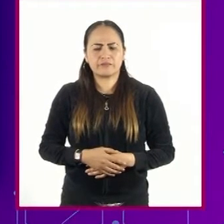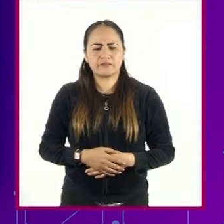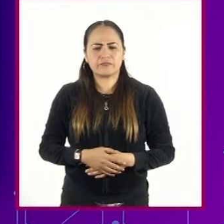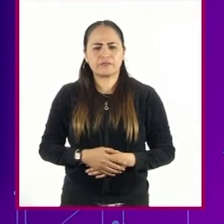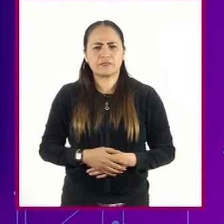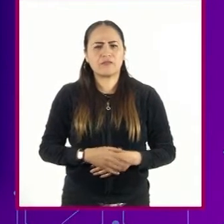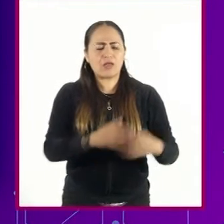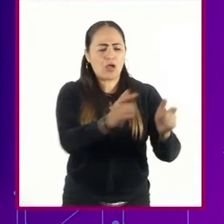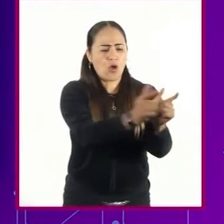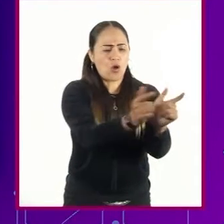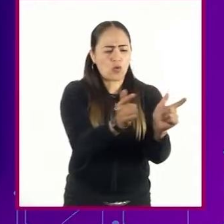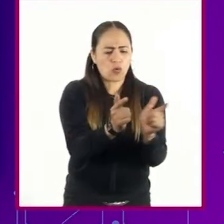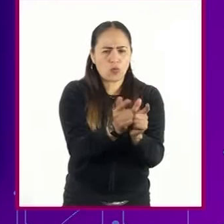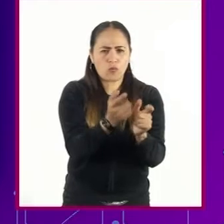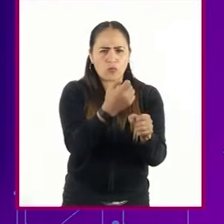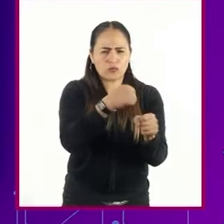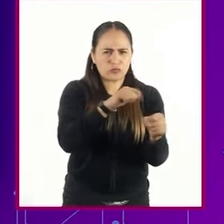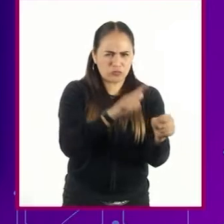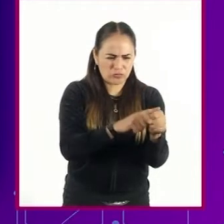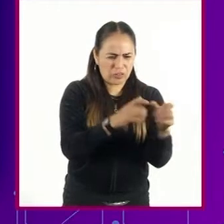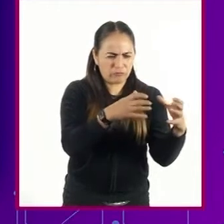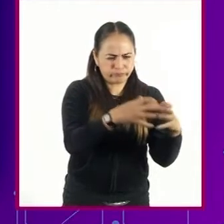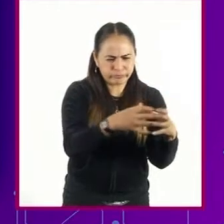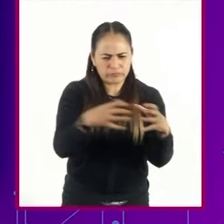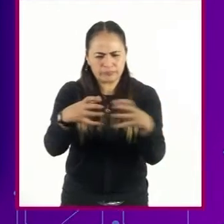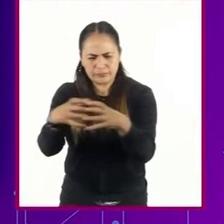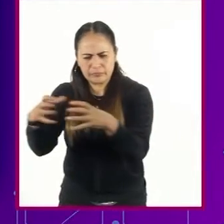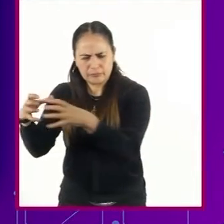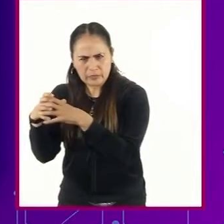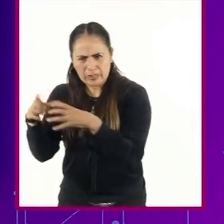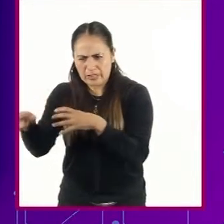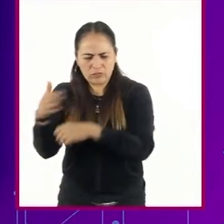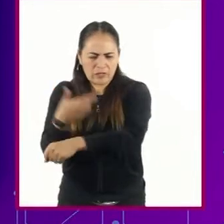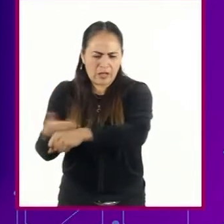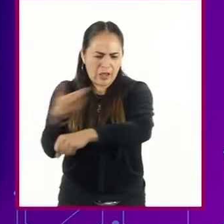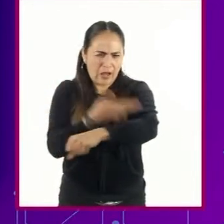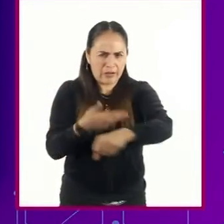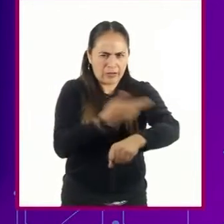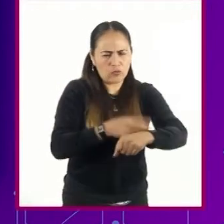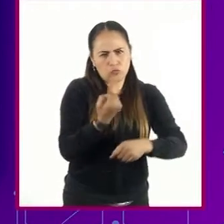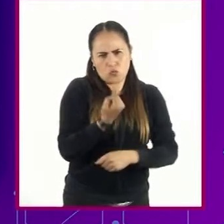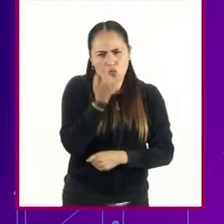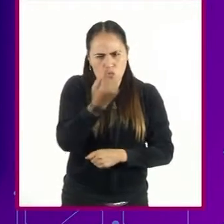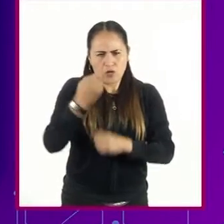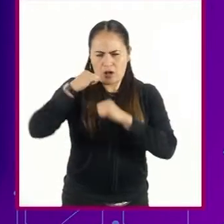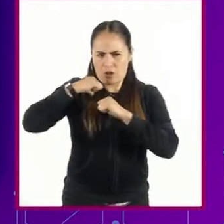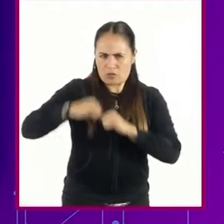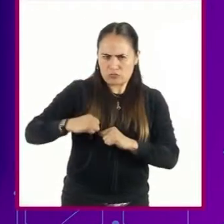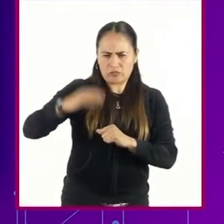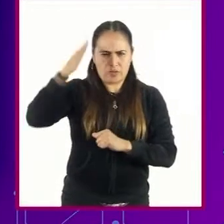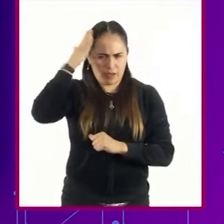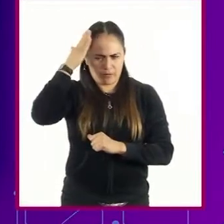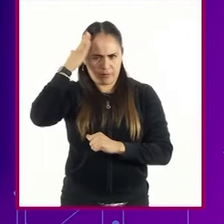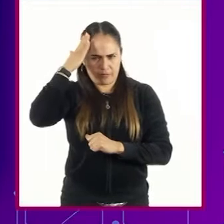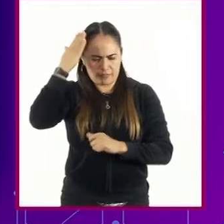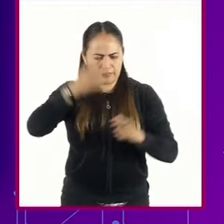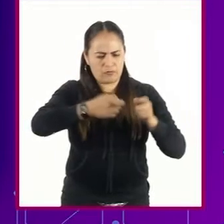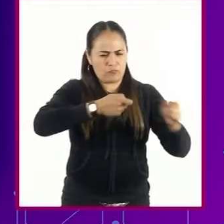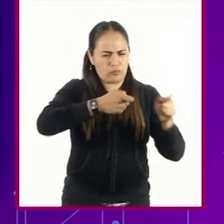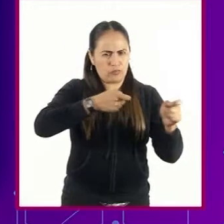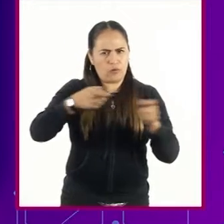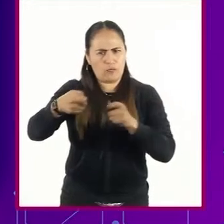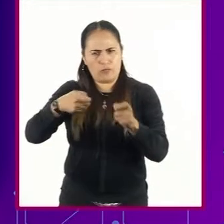se organiza alrededor de una imagen de autoridad, ¿no? La autoridad es la que